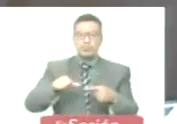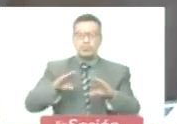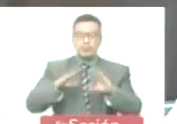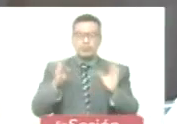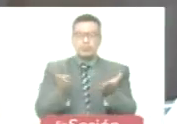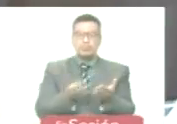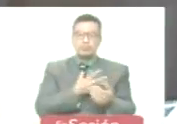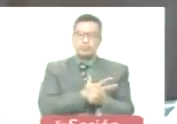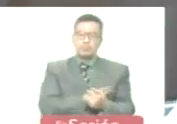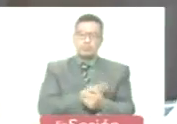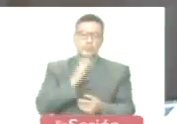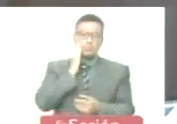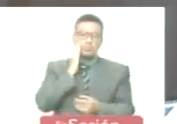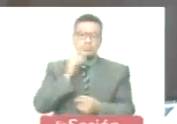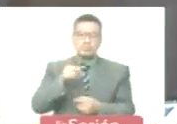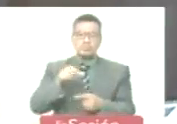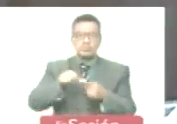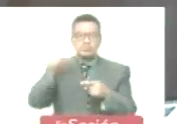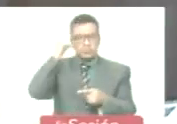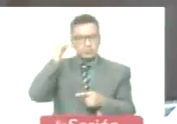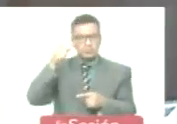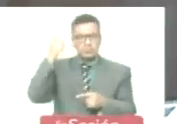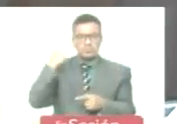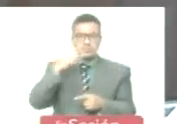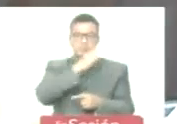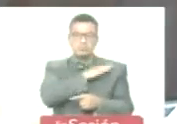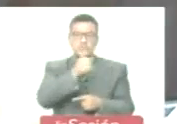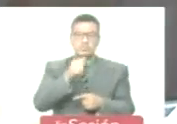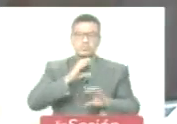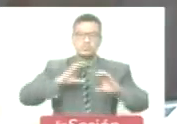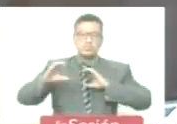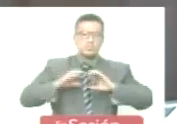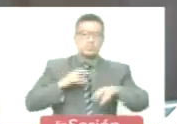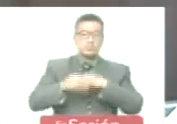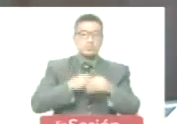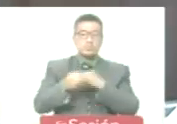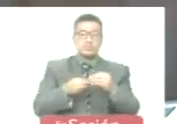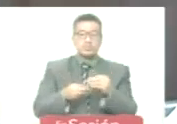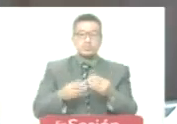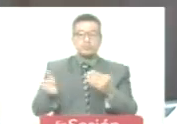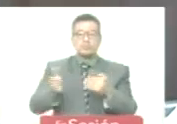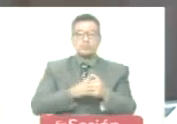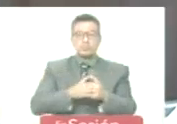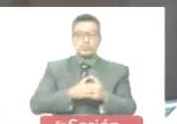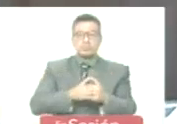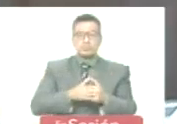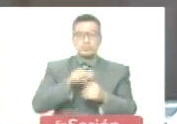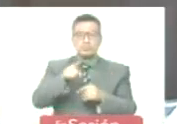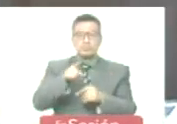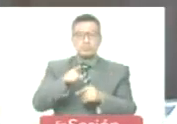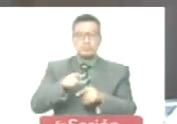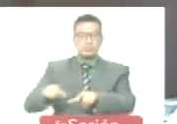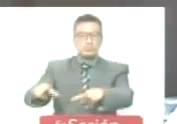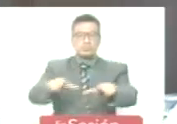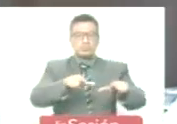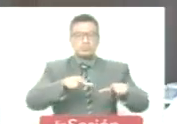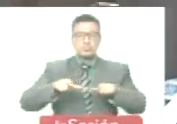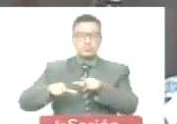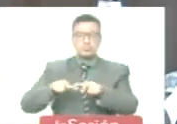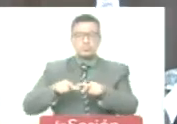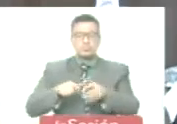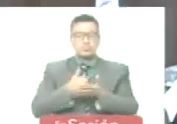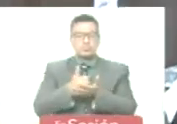de la lactancia materna, el día de ayer la directiva hizo un comunicado haciendo un cierre técnico de estos espacios que